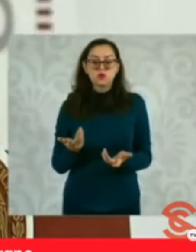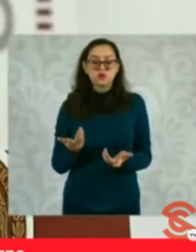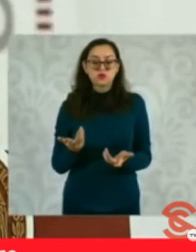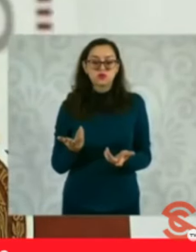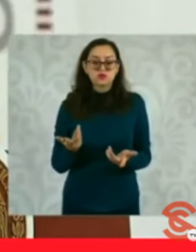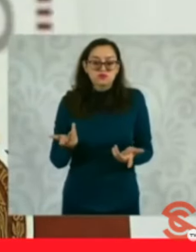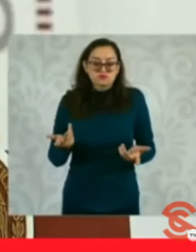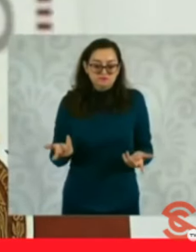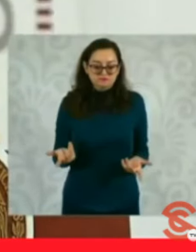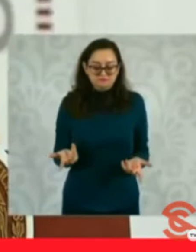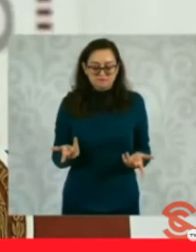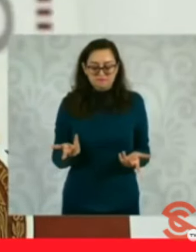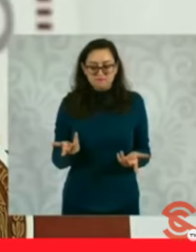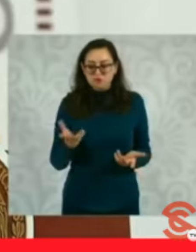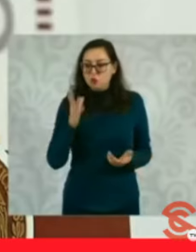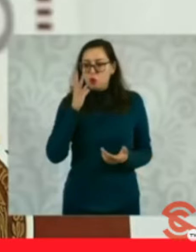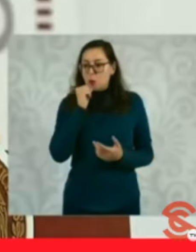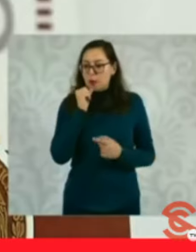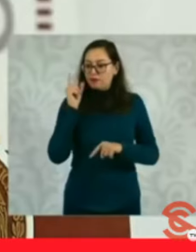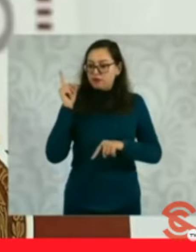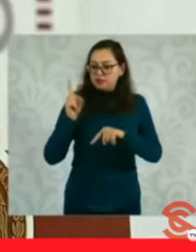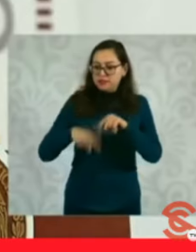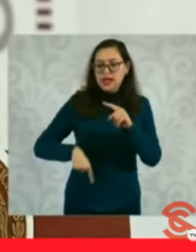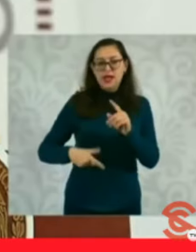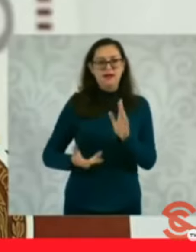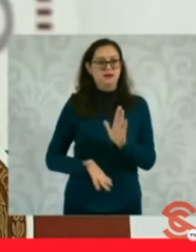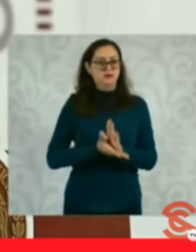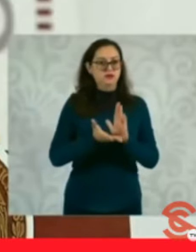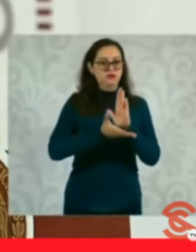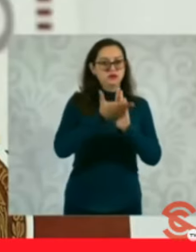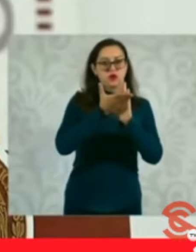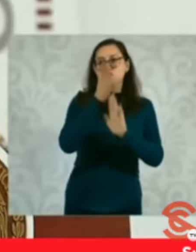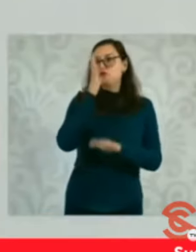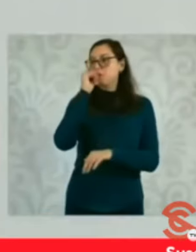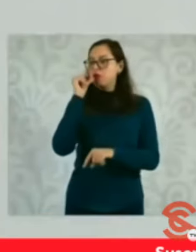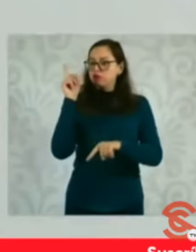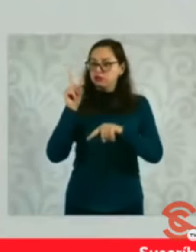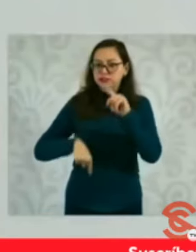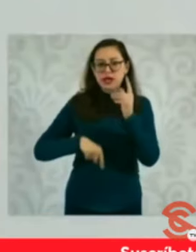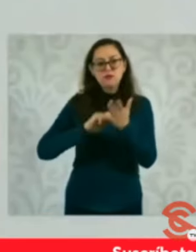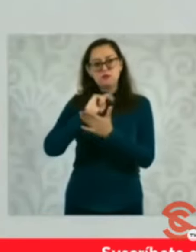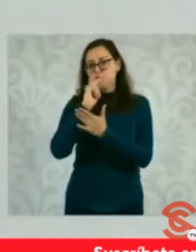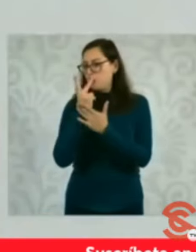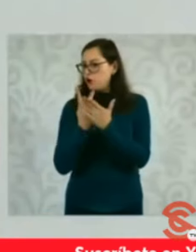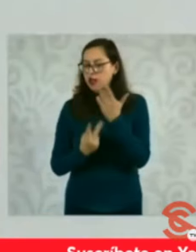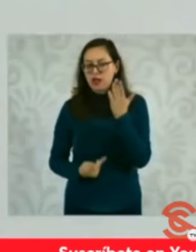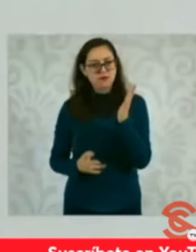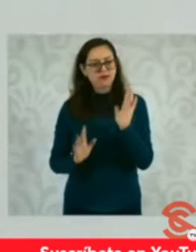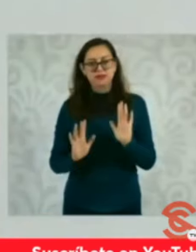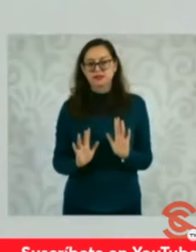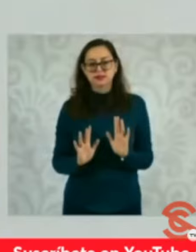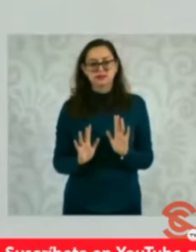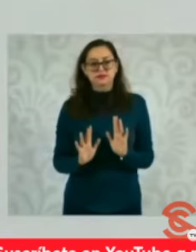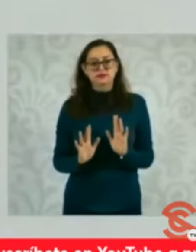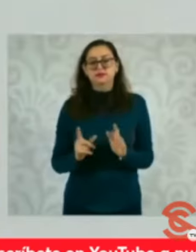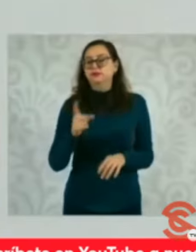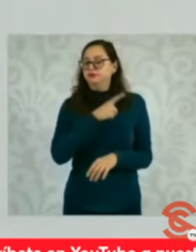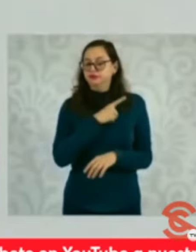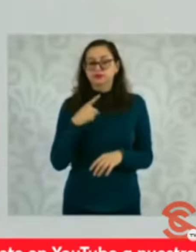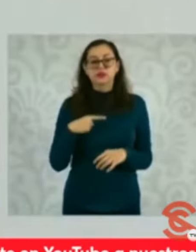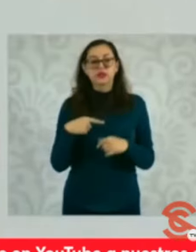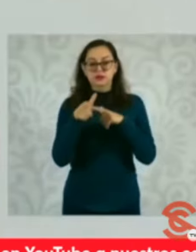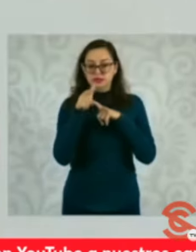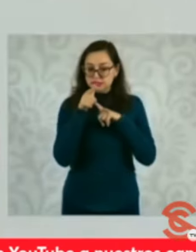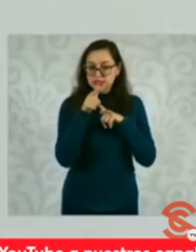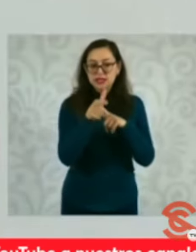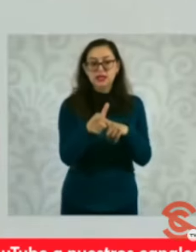pública tiene que seguir y los programas de bienestar tienen que seguir. Tanto los que ya están con su aumento, por ejemplo, hay